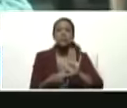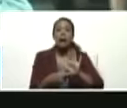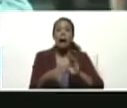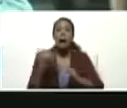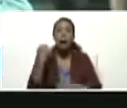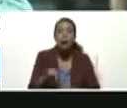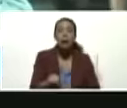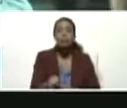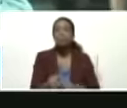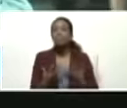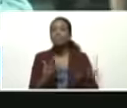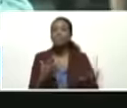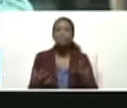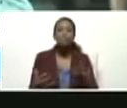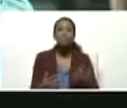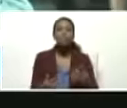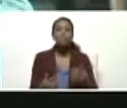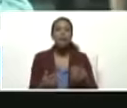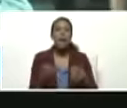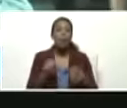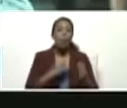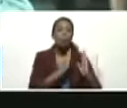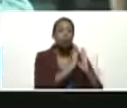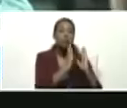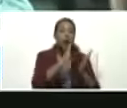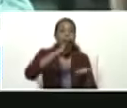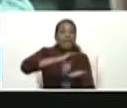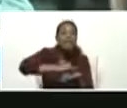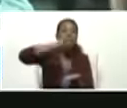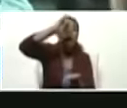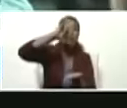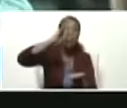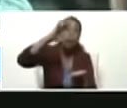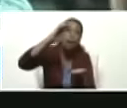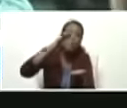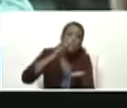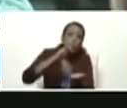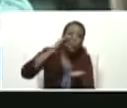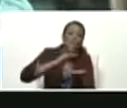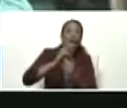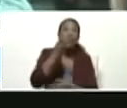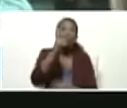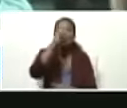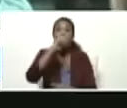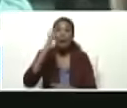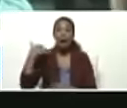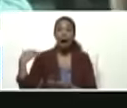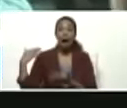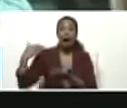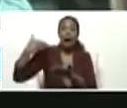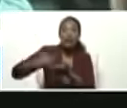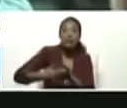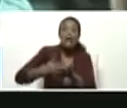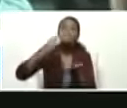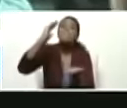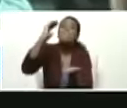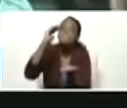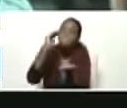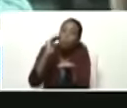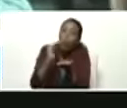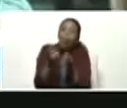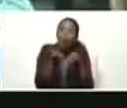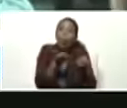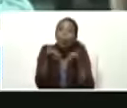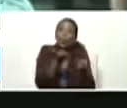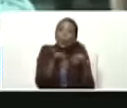tenemos el margen de inflación más baja en 12 años y vamos a mejor,